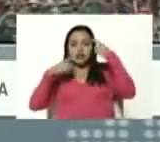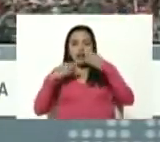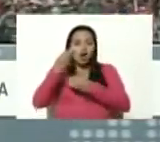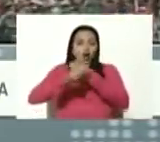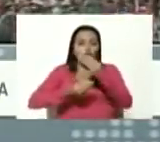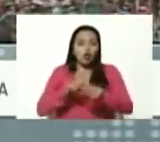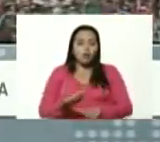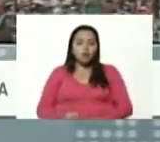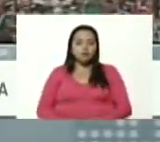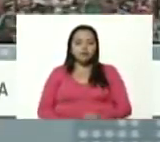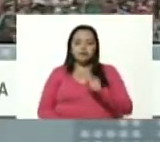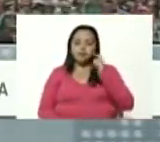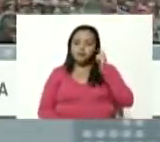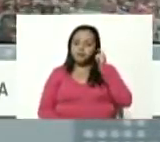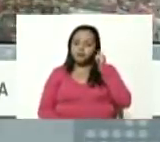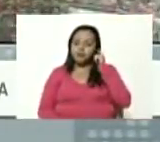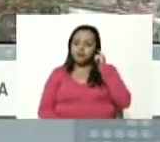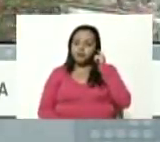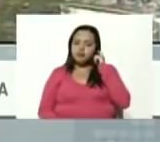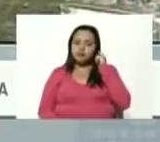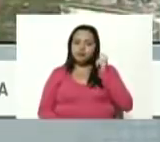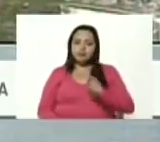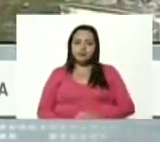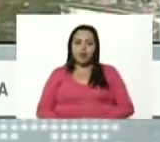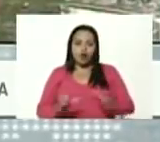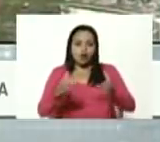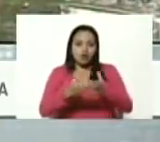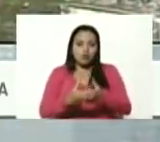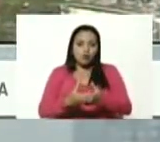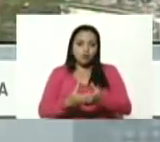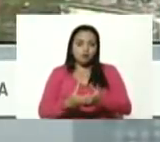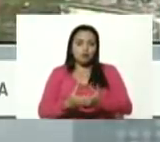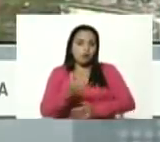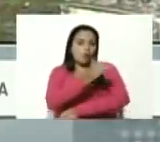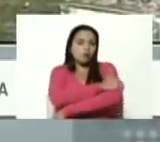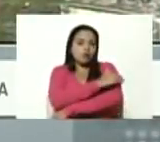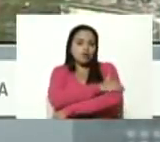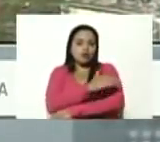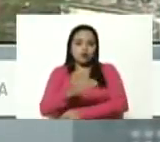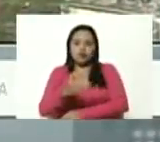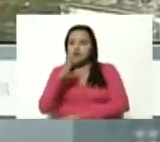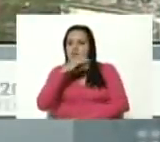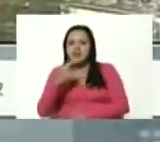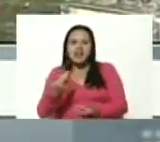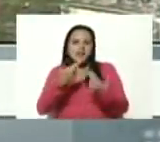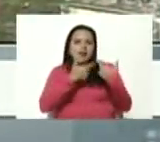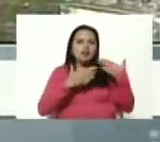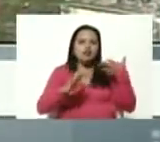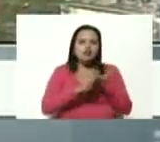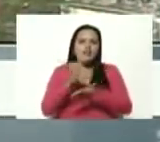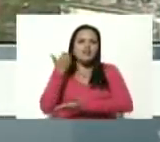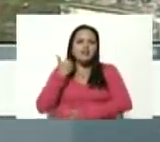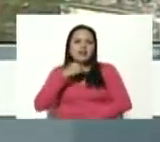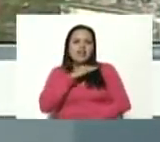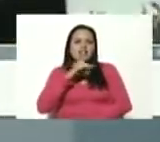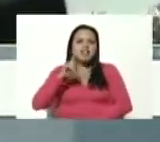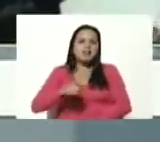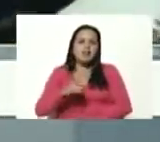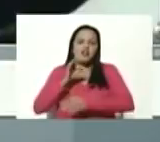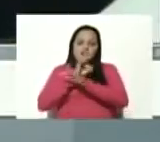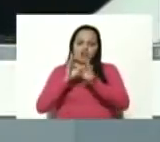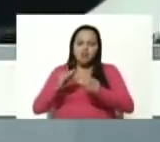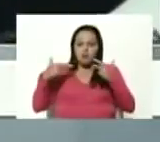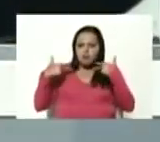derecha se metía con la enfermedad de él. No respetaba su condición humana.